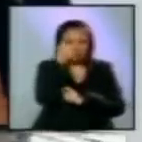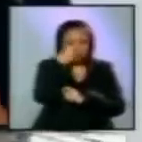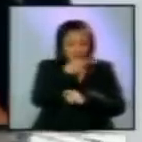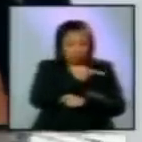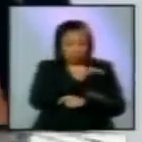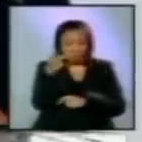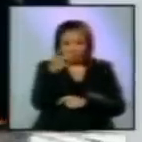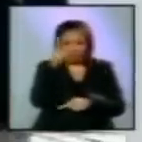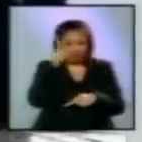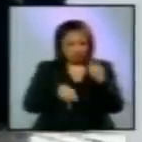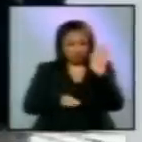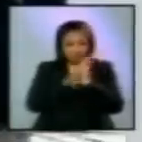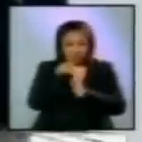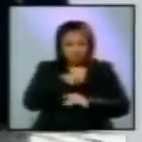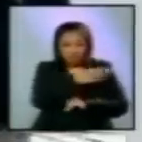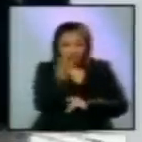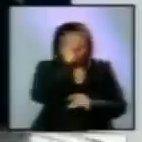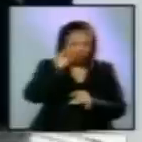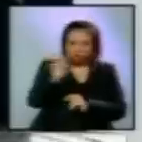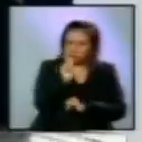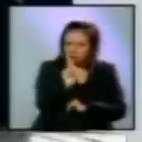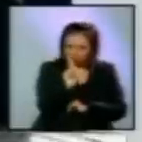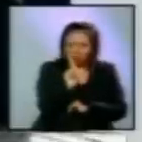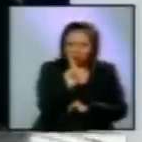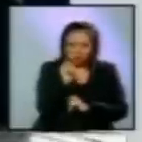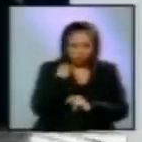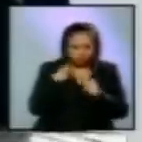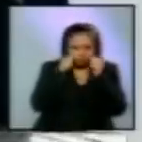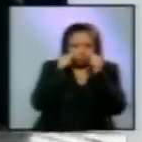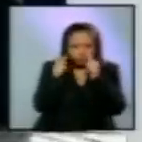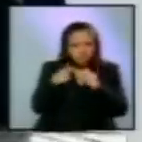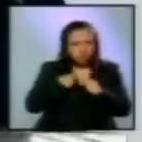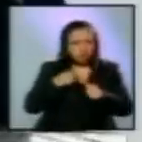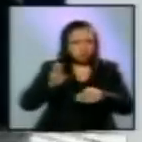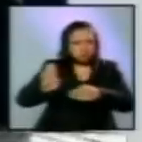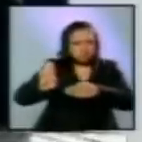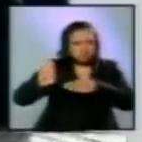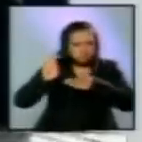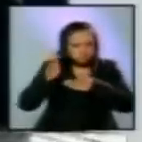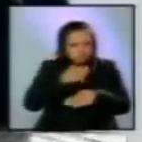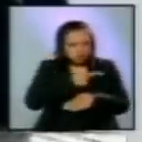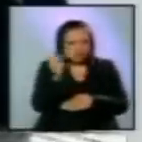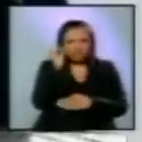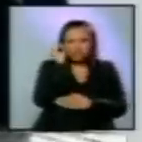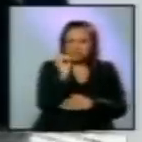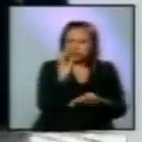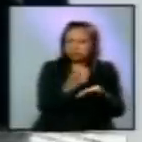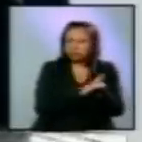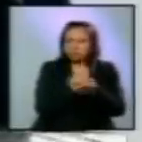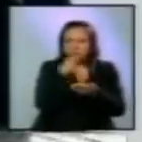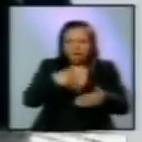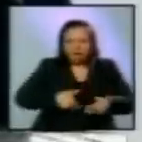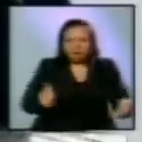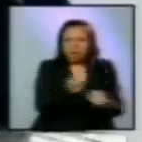no olvidaré al campo. Me comprometo a cero pobreza alimentaria. Cero pobreza